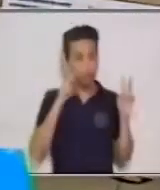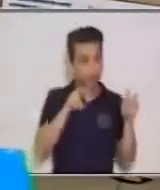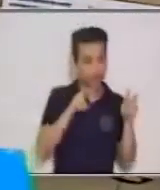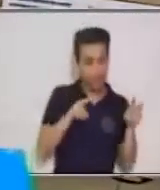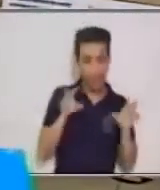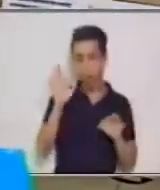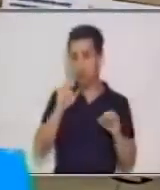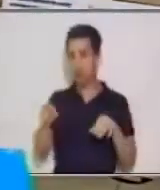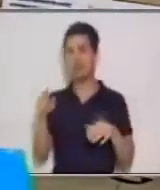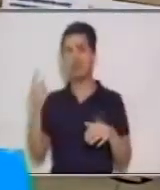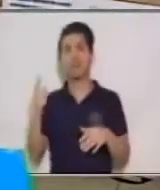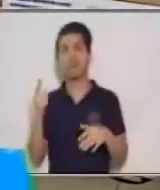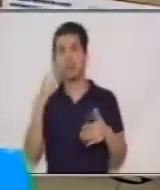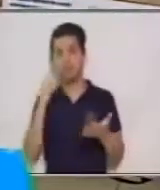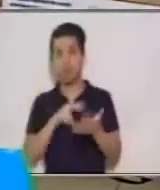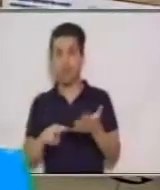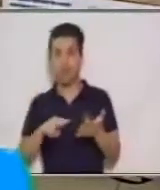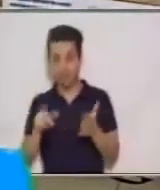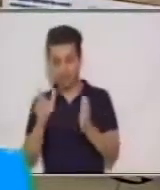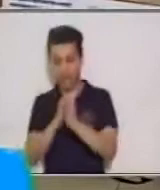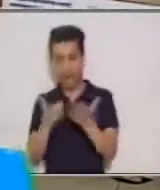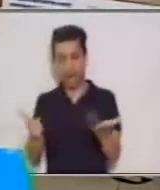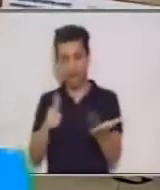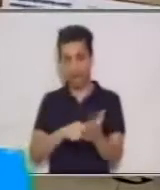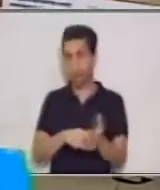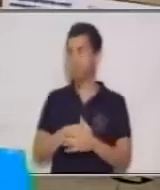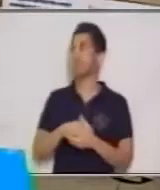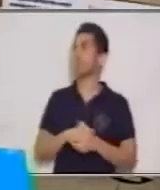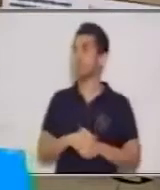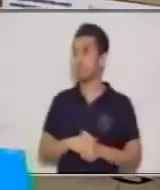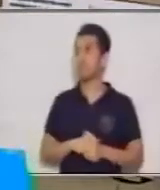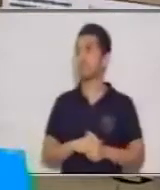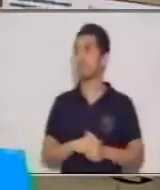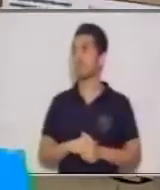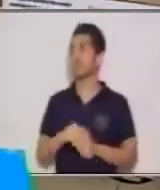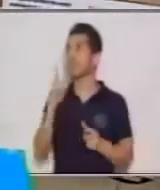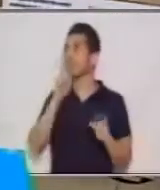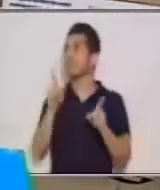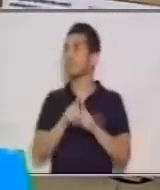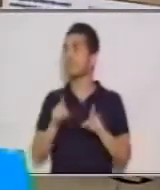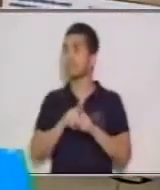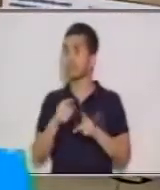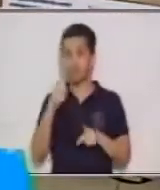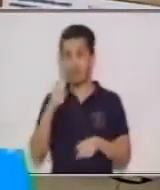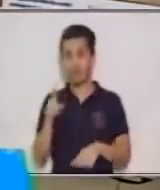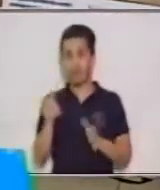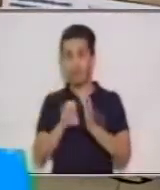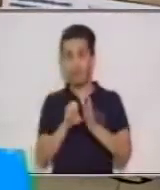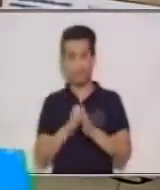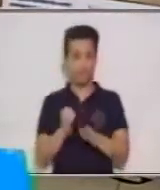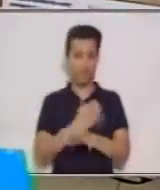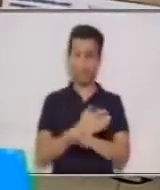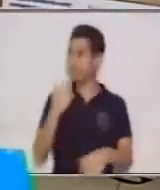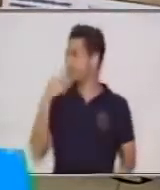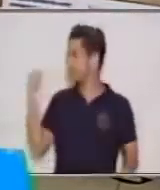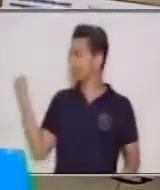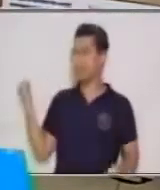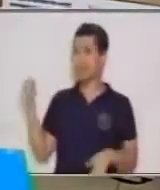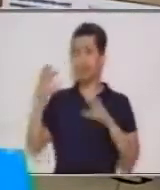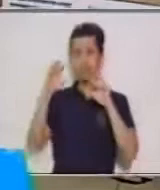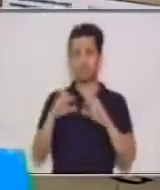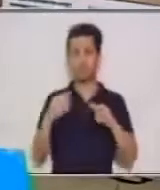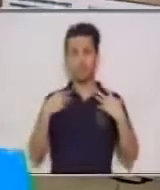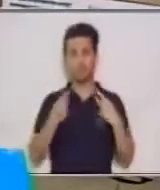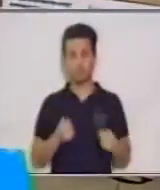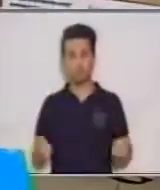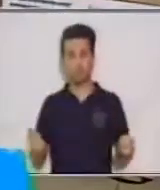a identificar qué acciones realizaron. En el ejemplo anterior, ¿te recuerdas? Nuestro personaje le vamos a escribir un nombre. Puede ser